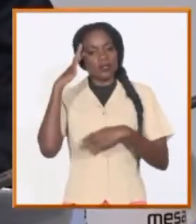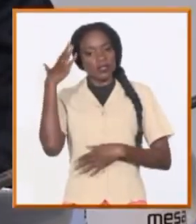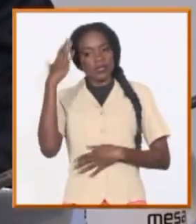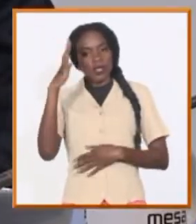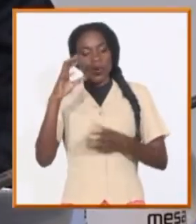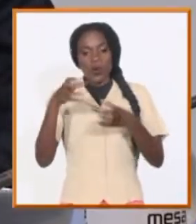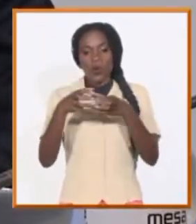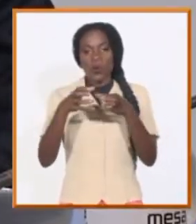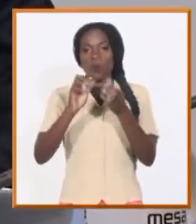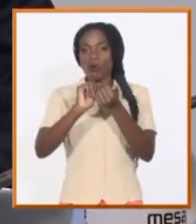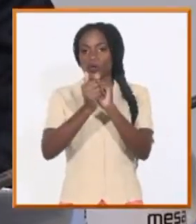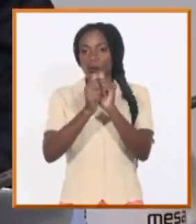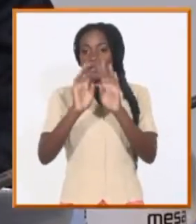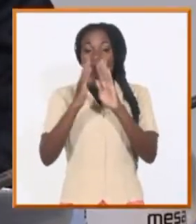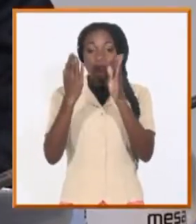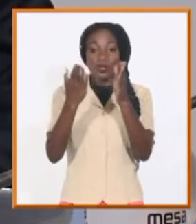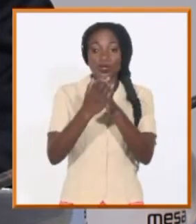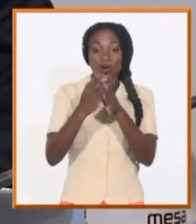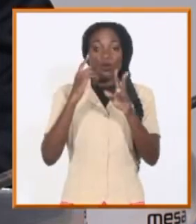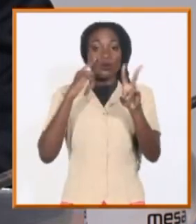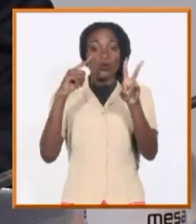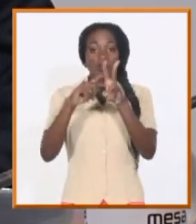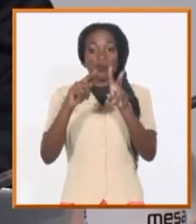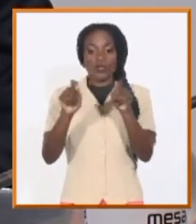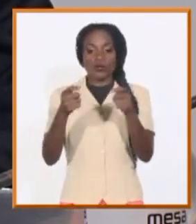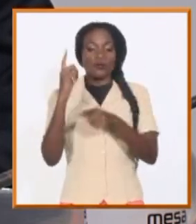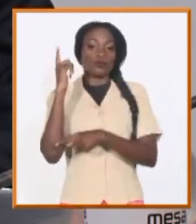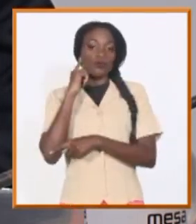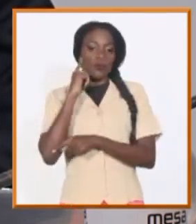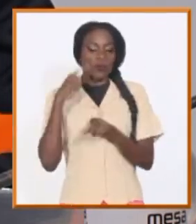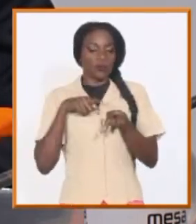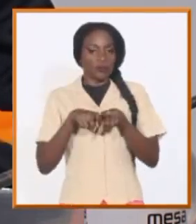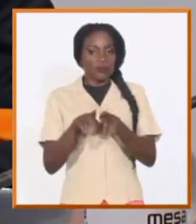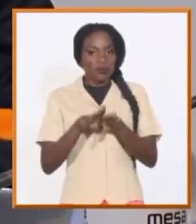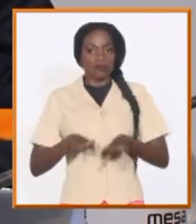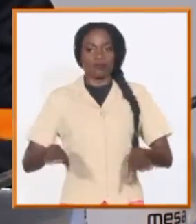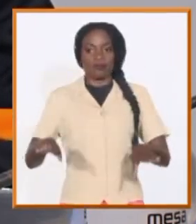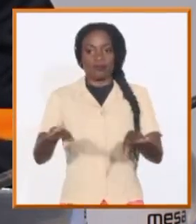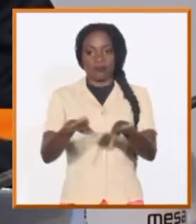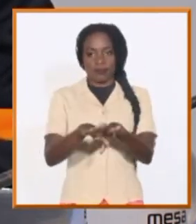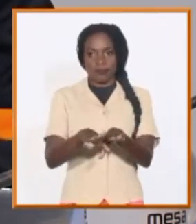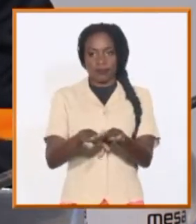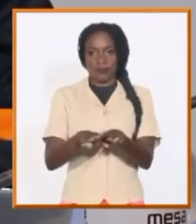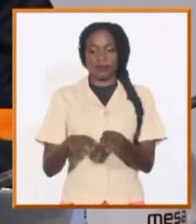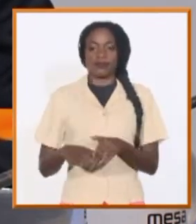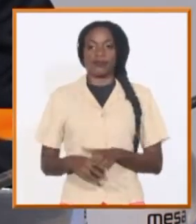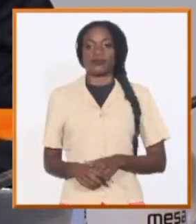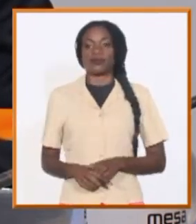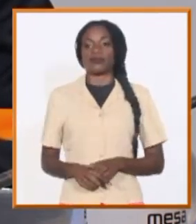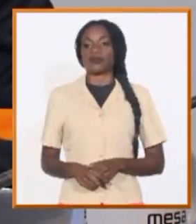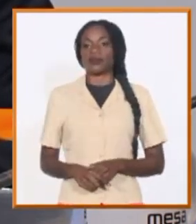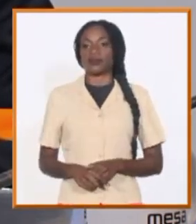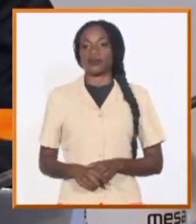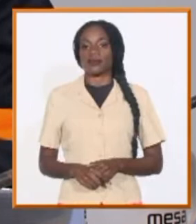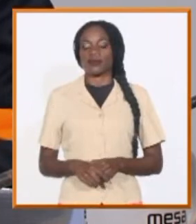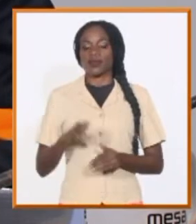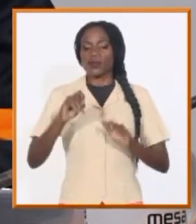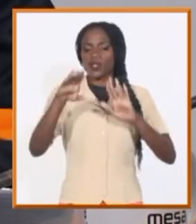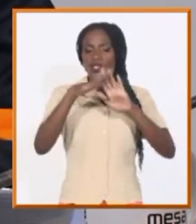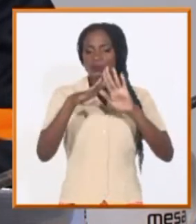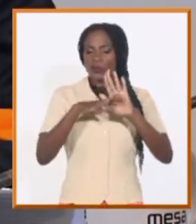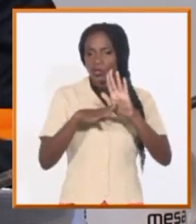deportivo cubano para toda la teleaudiencia y los radioyentes que nos siguen en esta nueva emisión del programa La